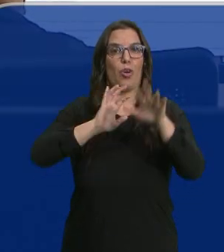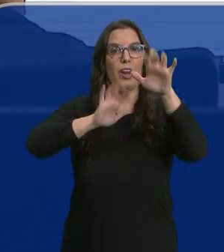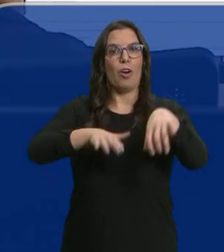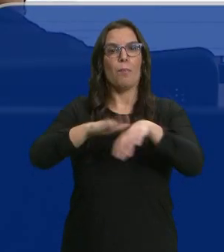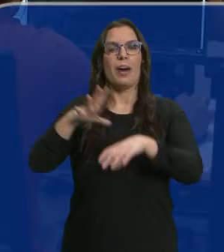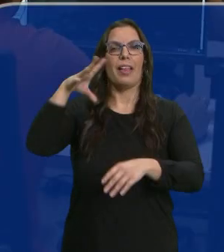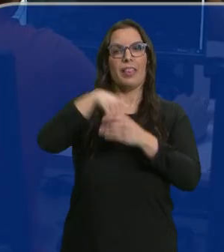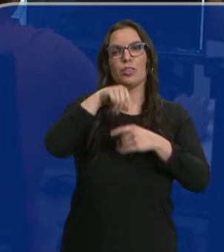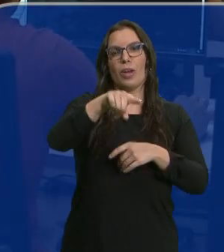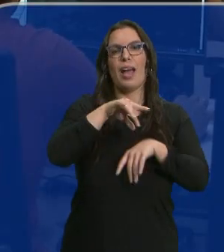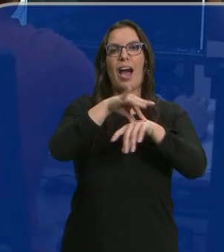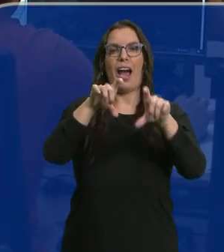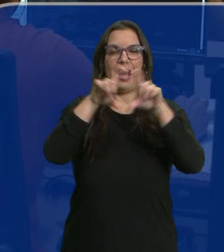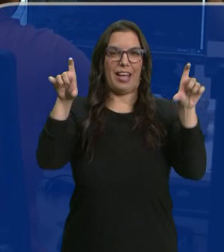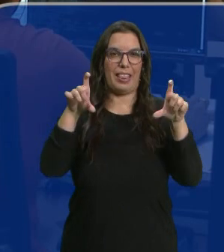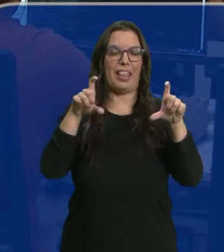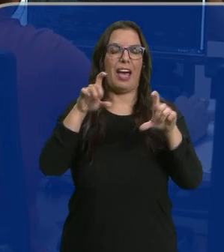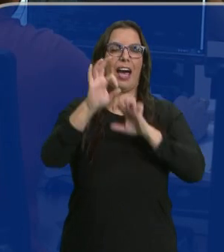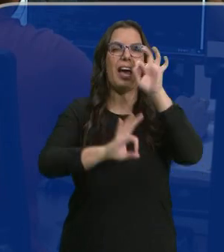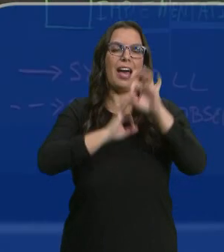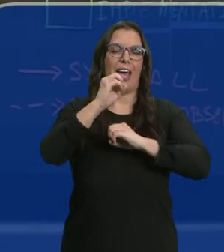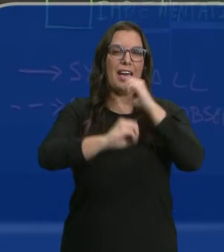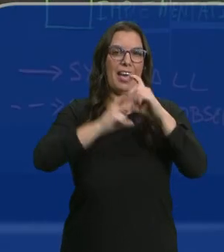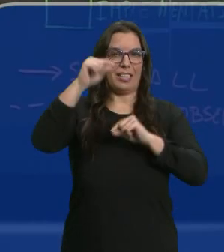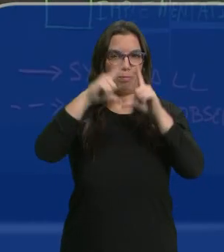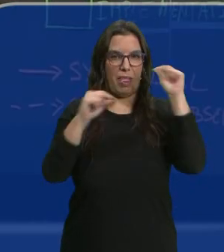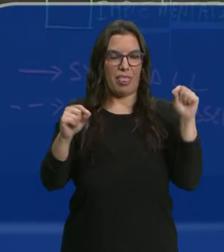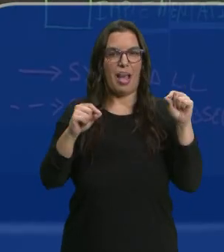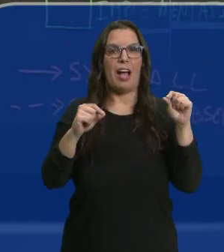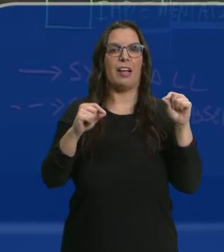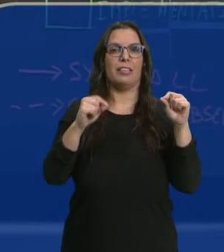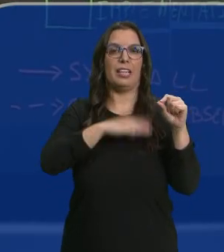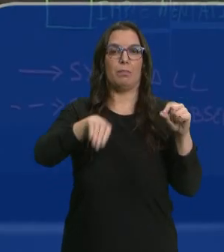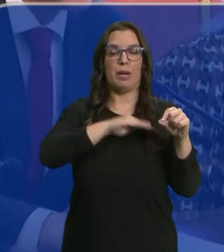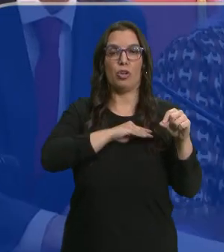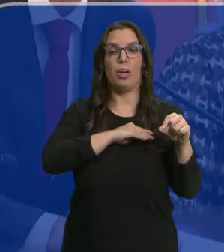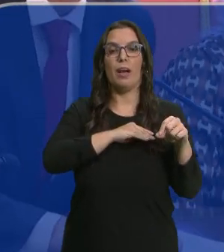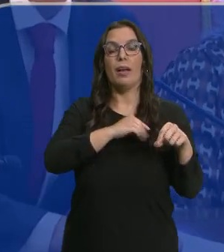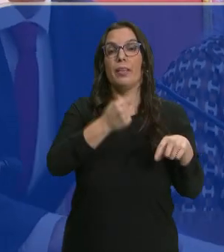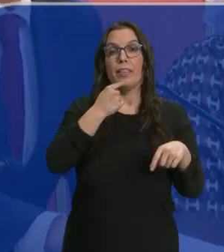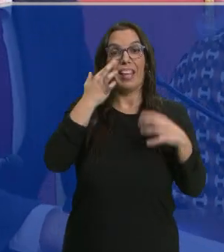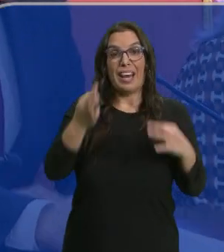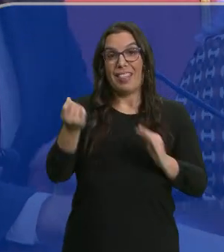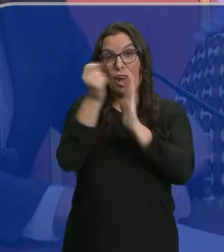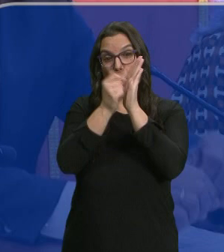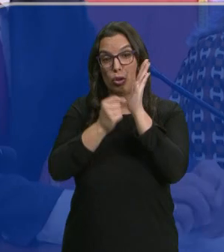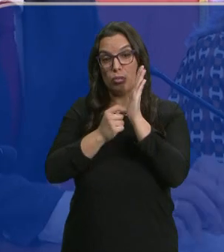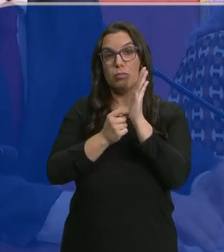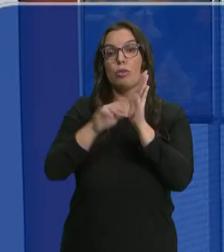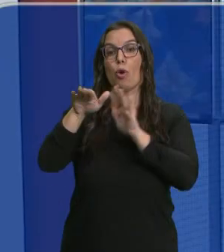esa agencia espacial española, aunque insisten en que no el único. Se adaptan a la perfección a los 46 de la convocatoria.